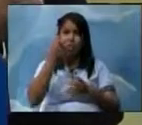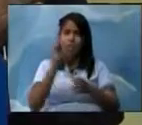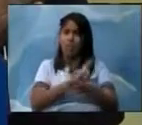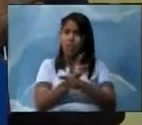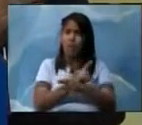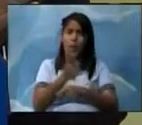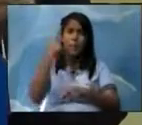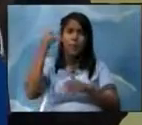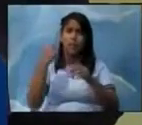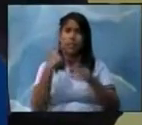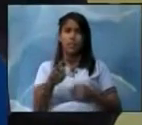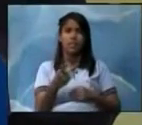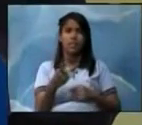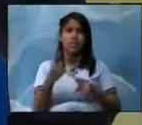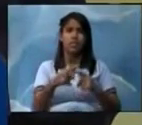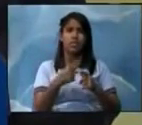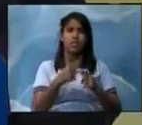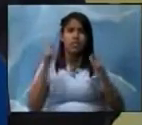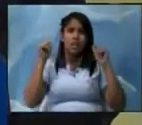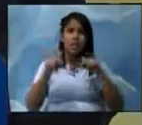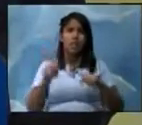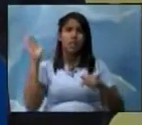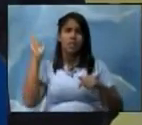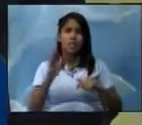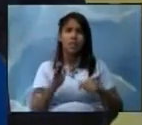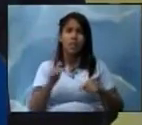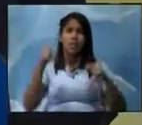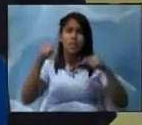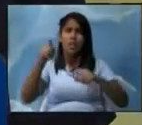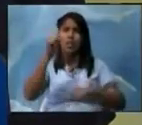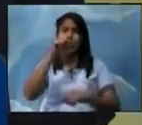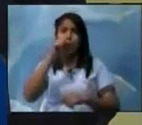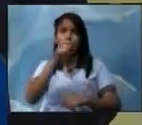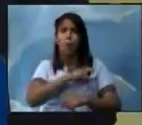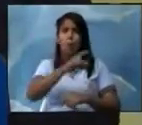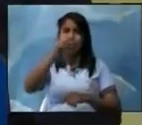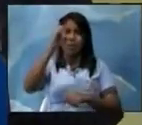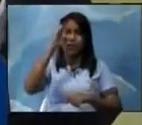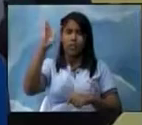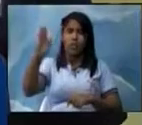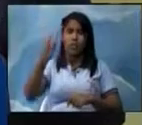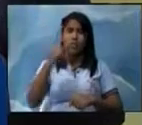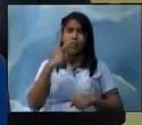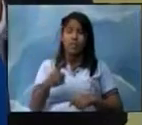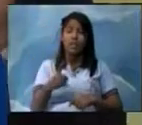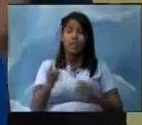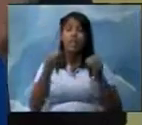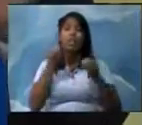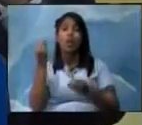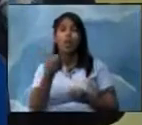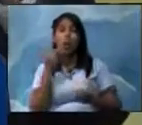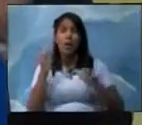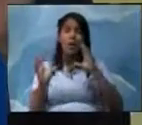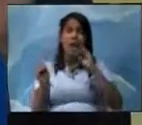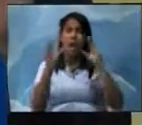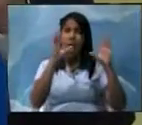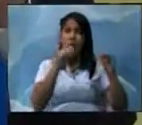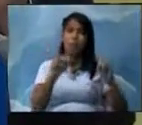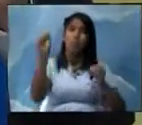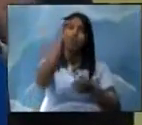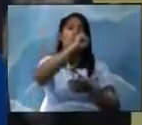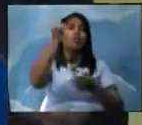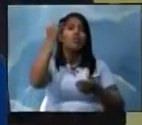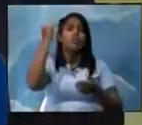de una vez para decirle y aquí viene la condición de estos hombres de Dios dice que Daniel habló